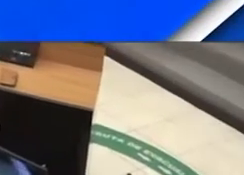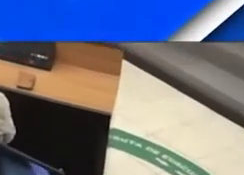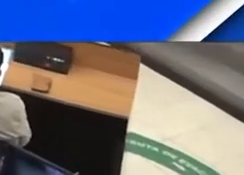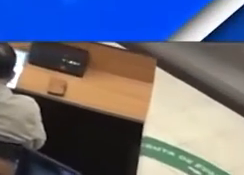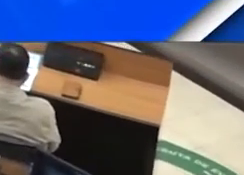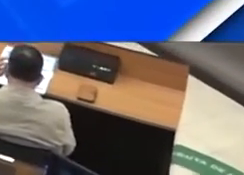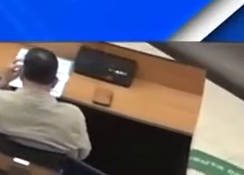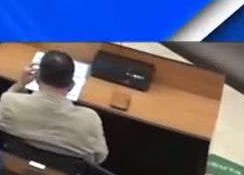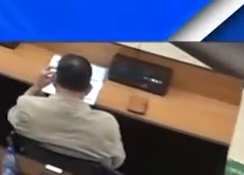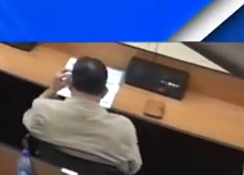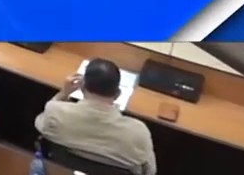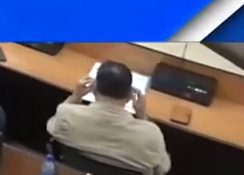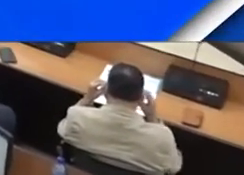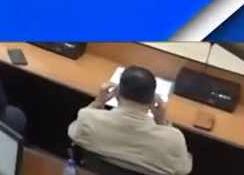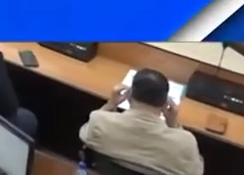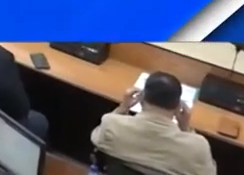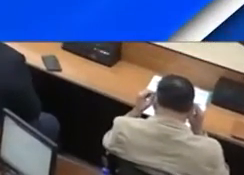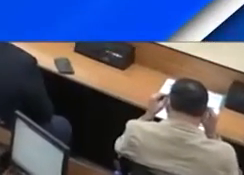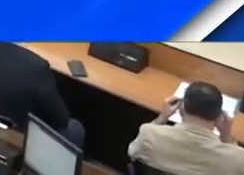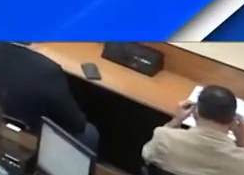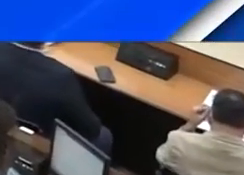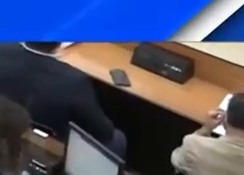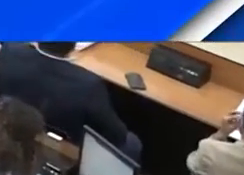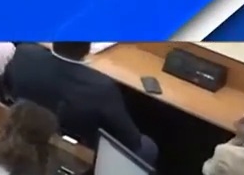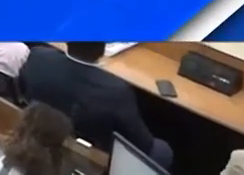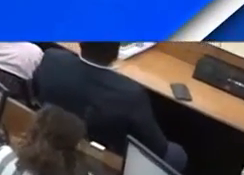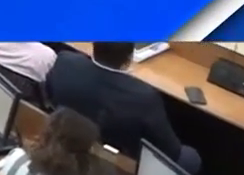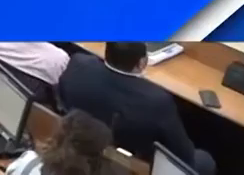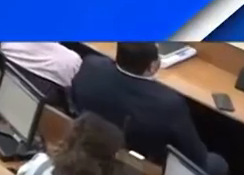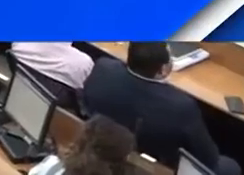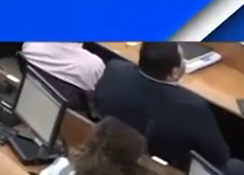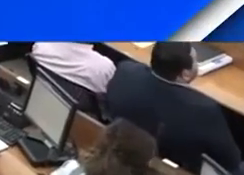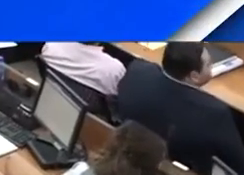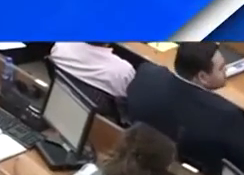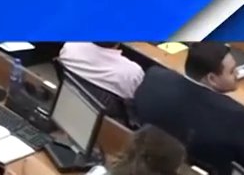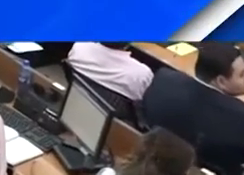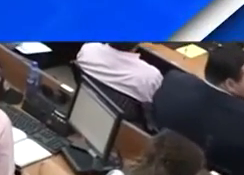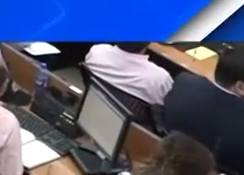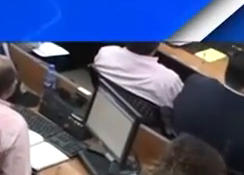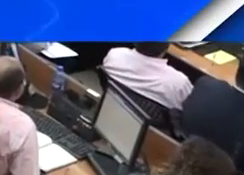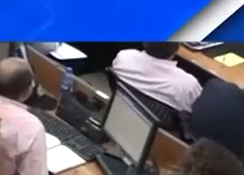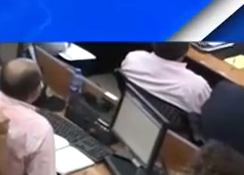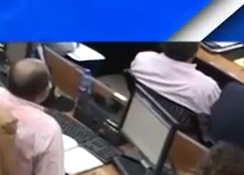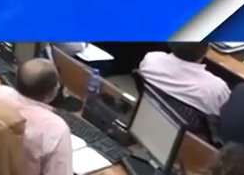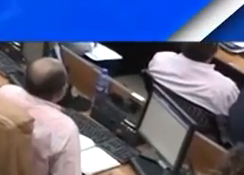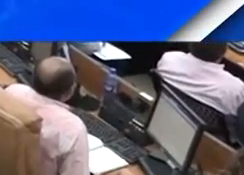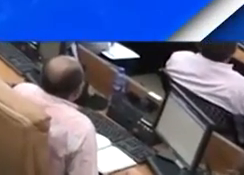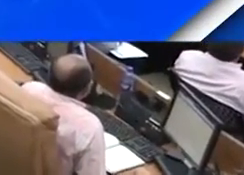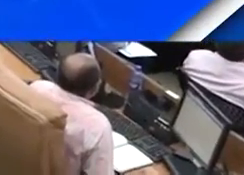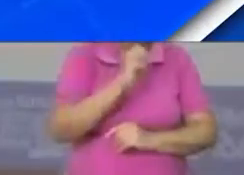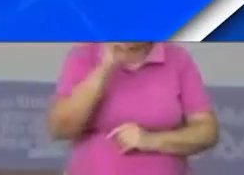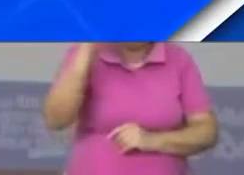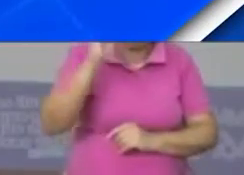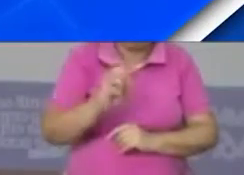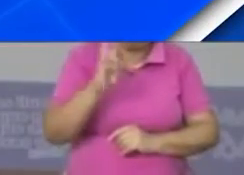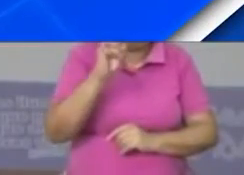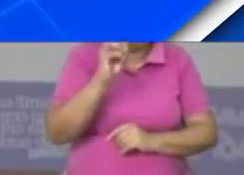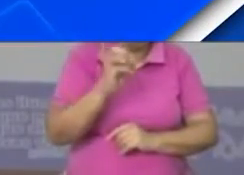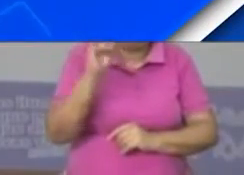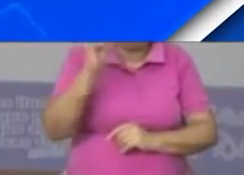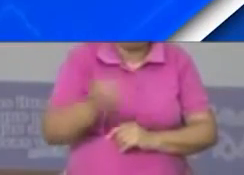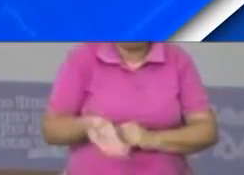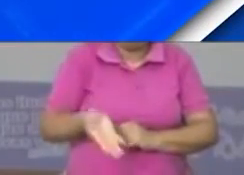El presupuesto general está compuesto por egresos e ingresos. En el caso de ingresos para el 2023 asciende a